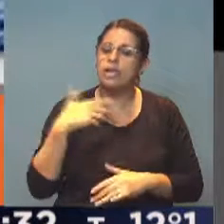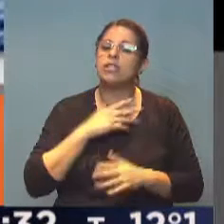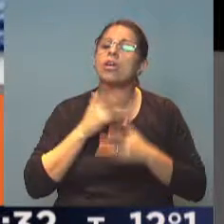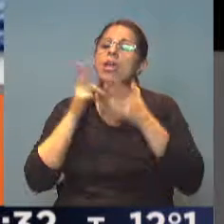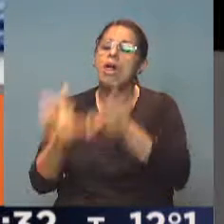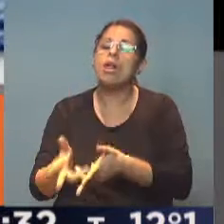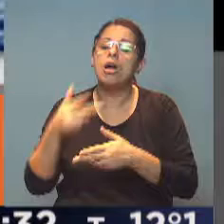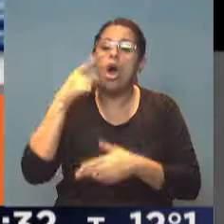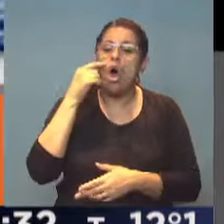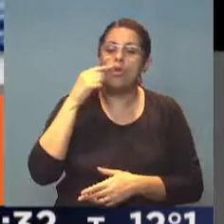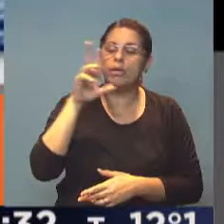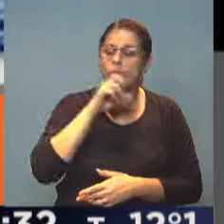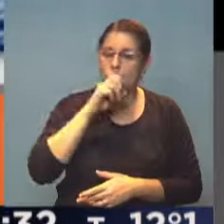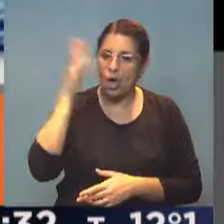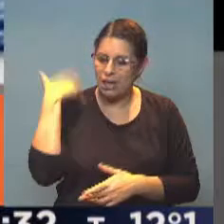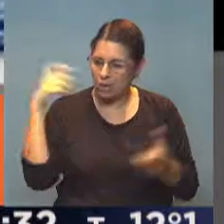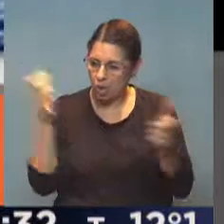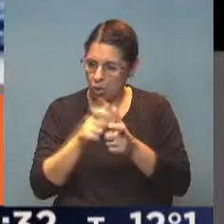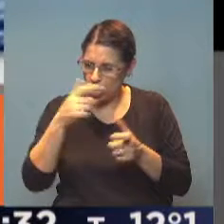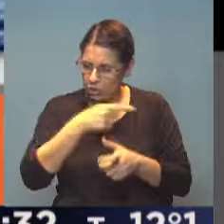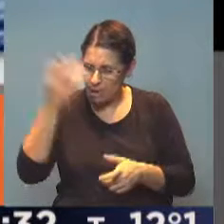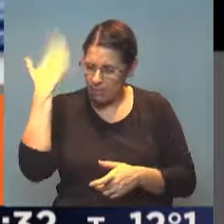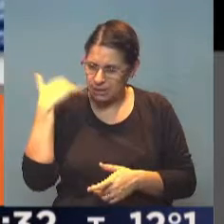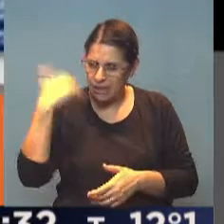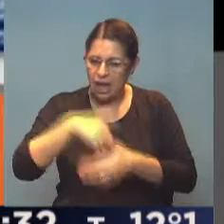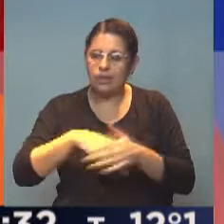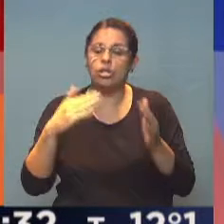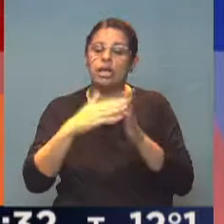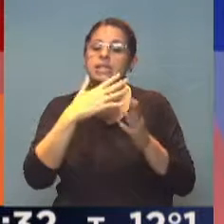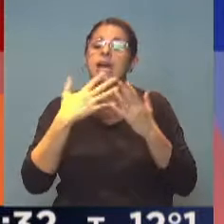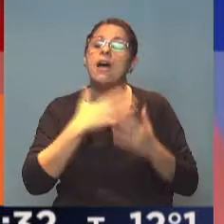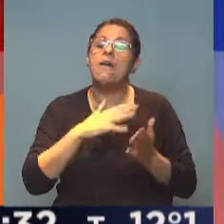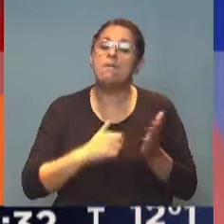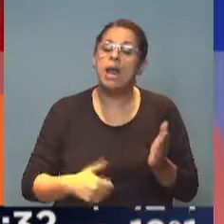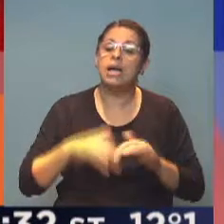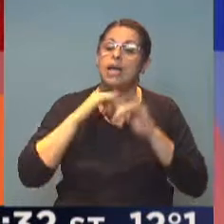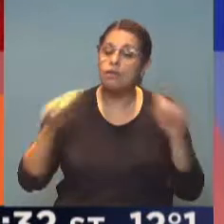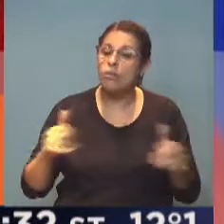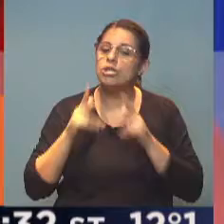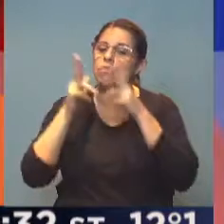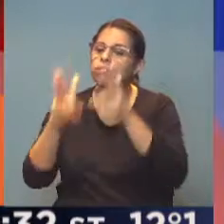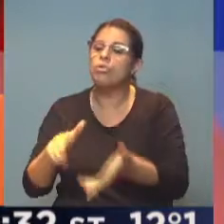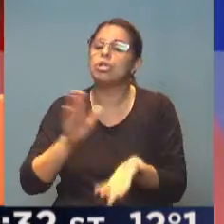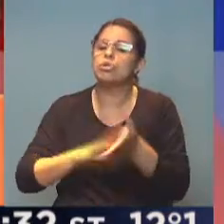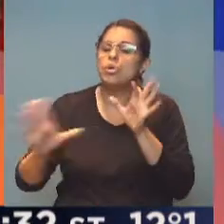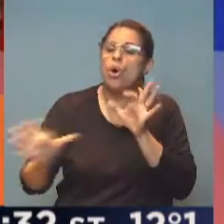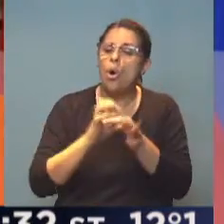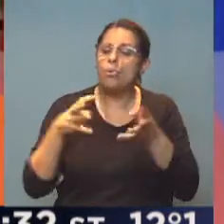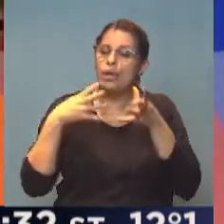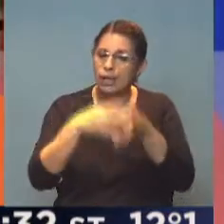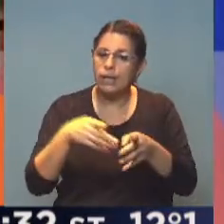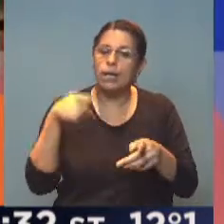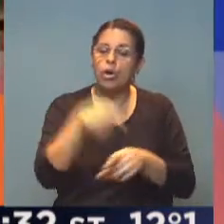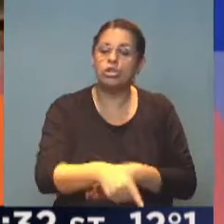ruso Sergei Lavrov durante la reunión que sostuvieron la semana pasada en la Casa Blanca. La información revelada al Kremlin está relacionada con la guerra contra el